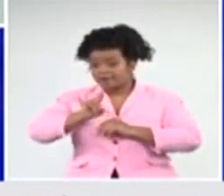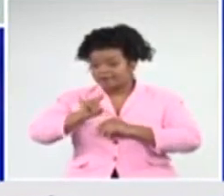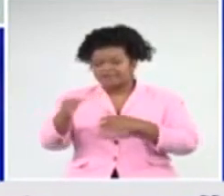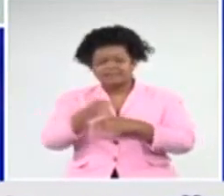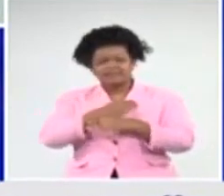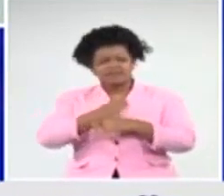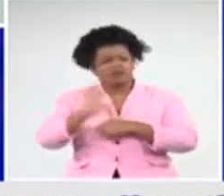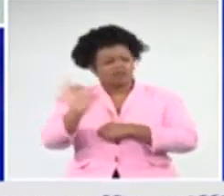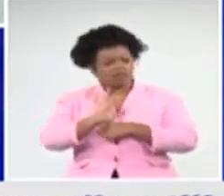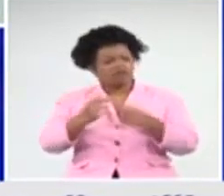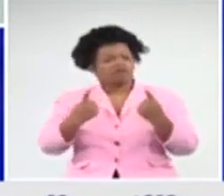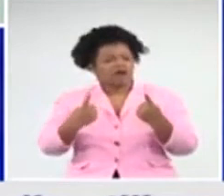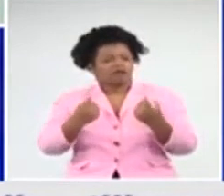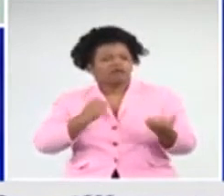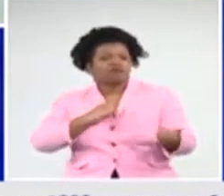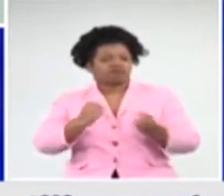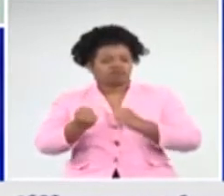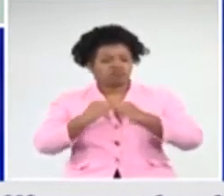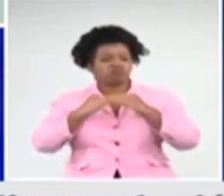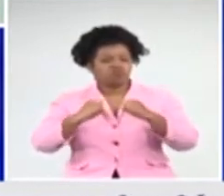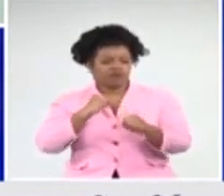un tanto fuerte que hacer ahí.